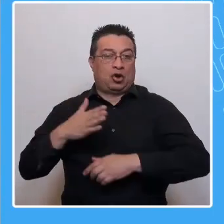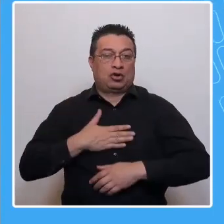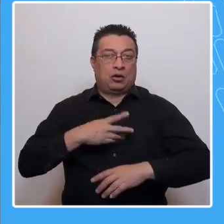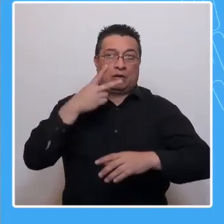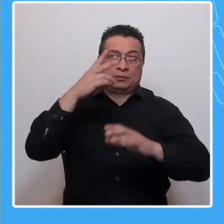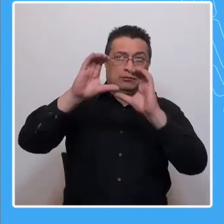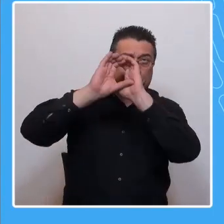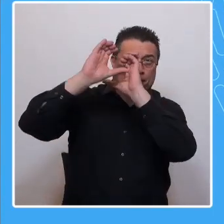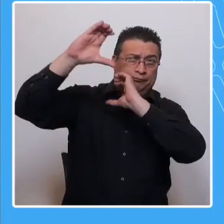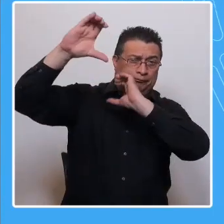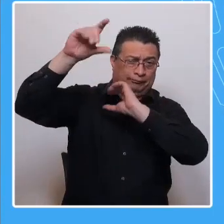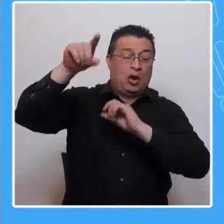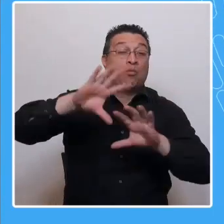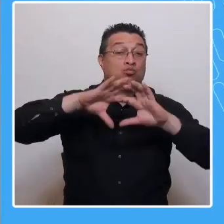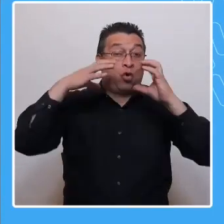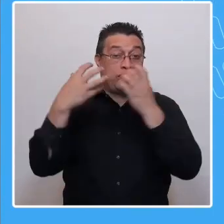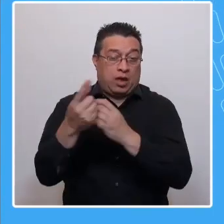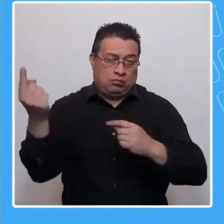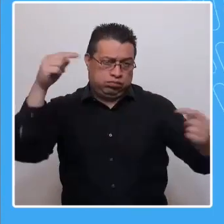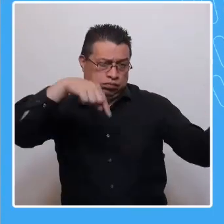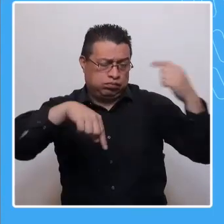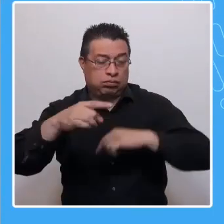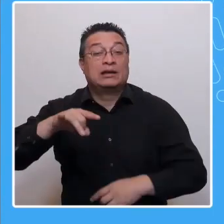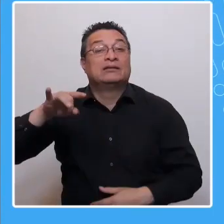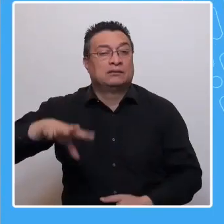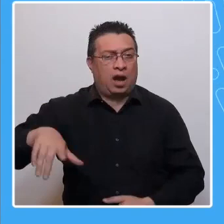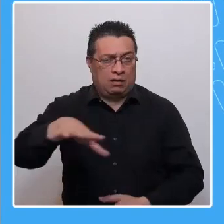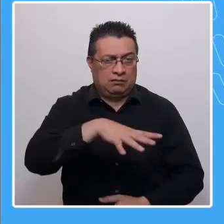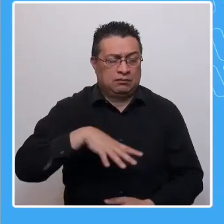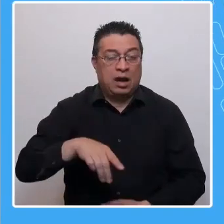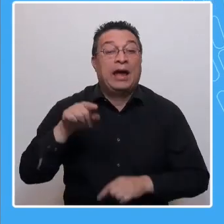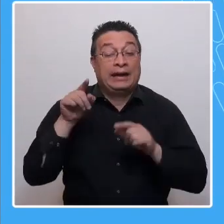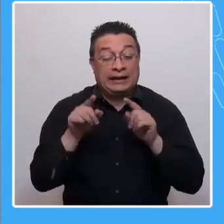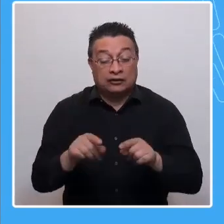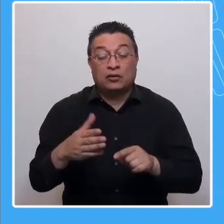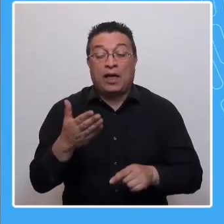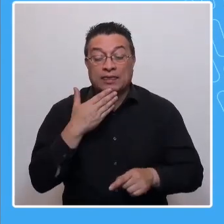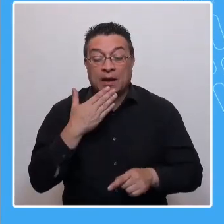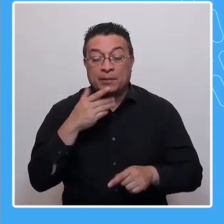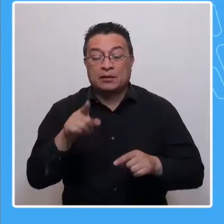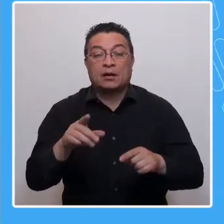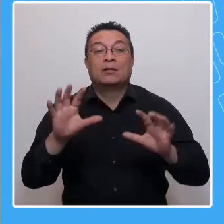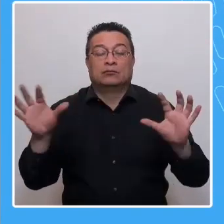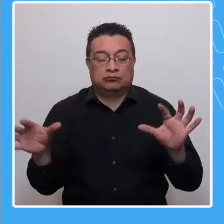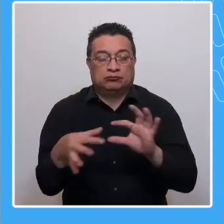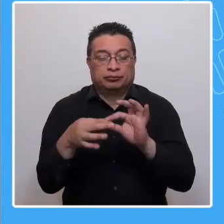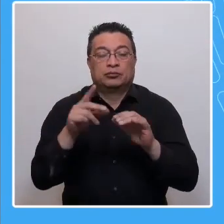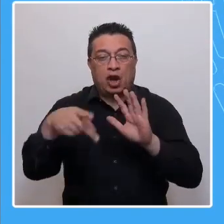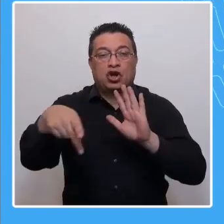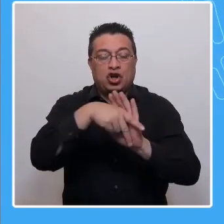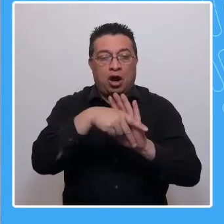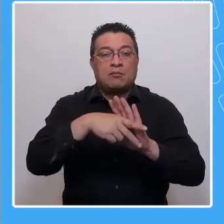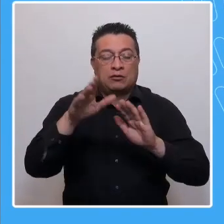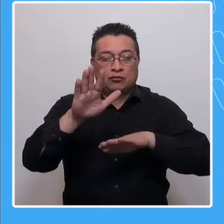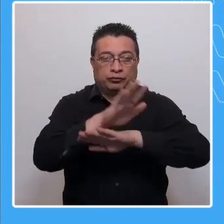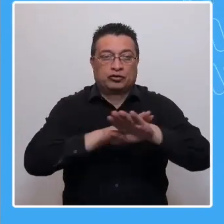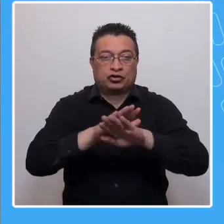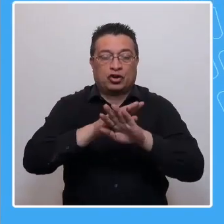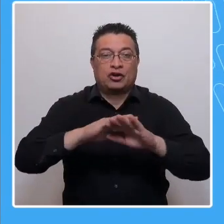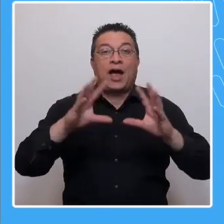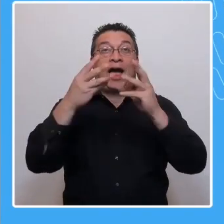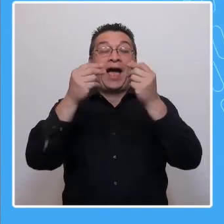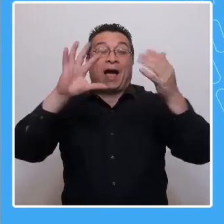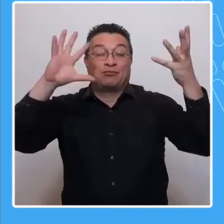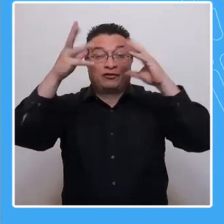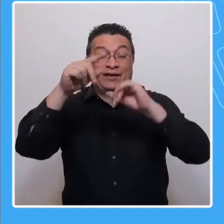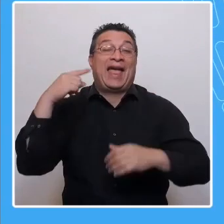astronómico a nivel mundial y esto también se hace converger con una norma que habla de la protección de la atmósfera en general y también